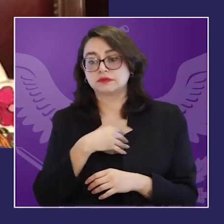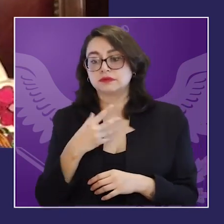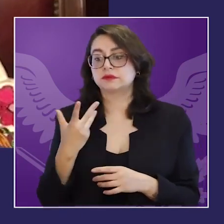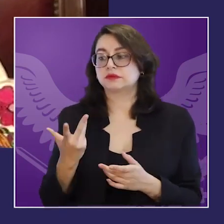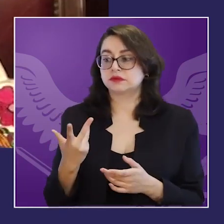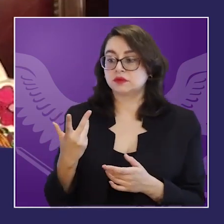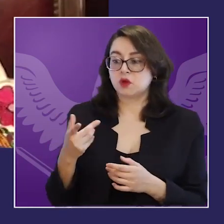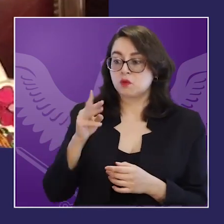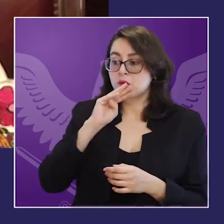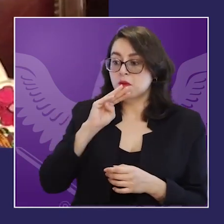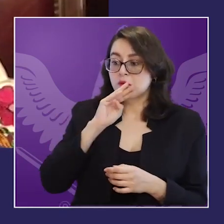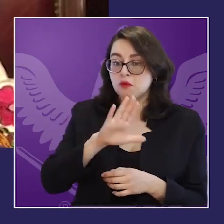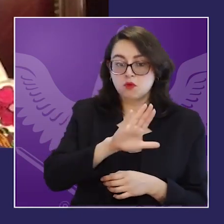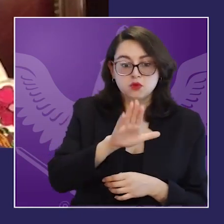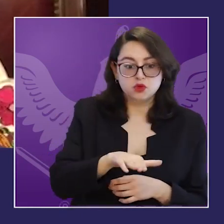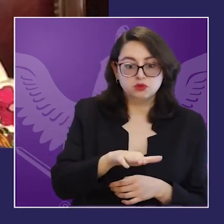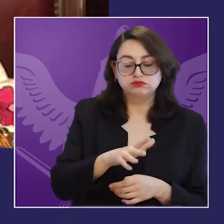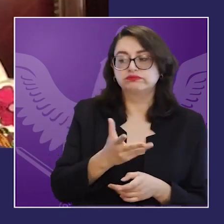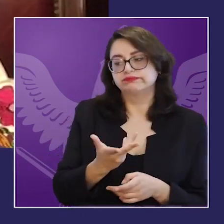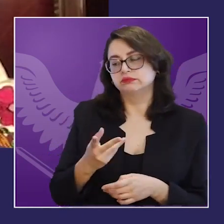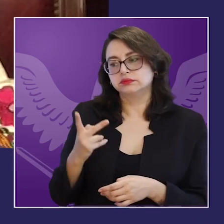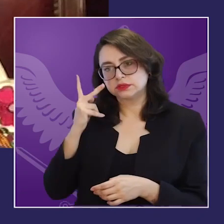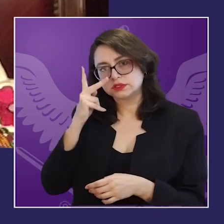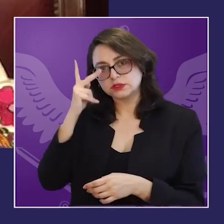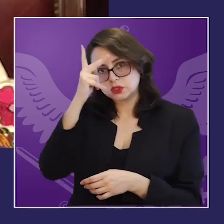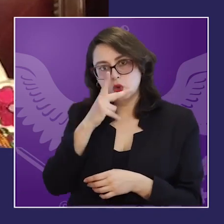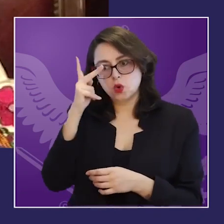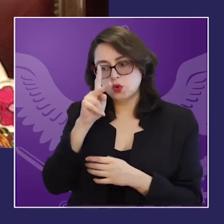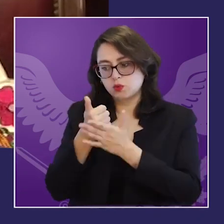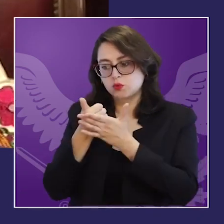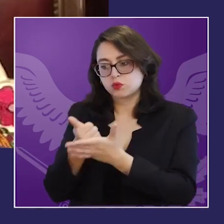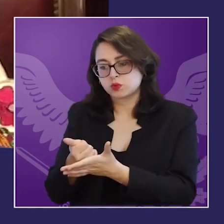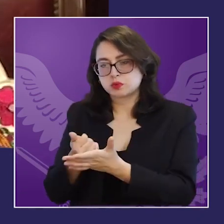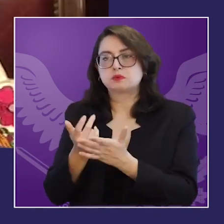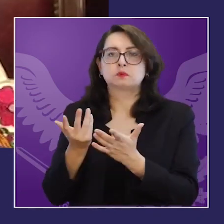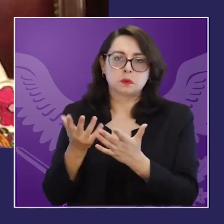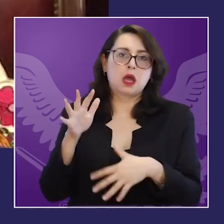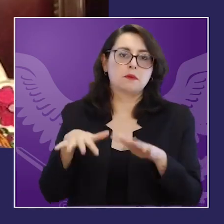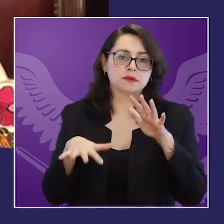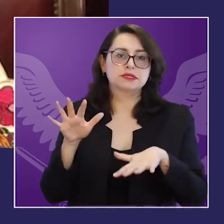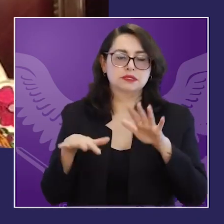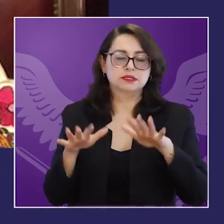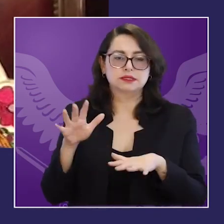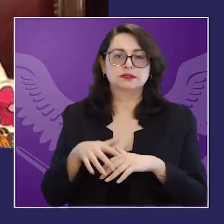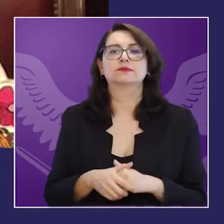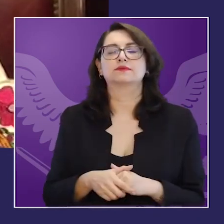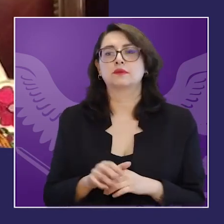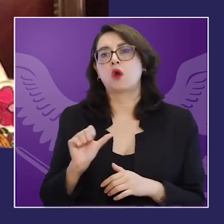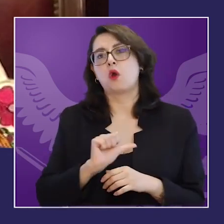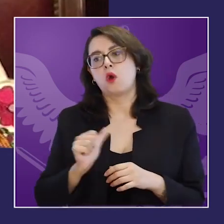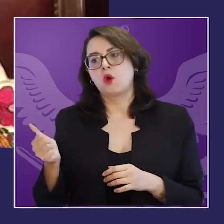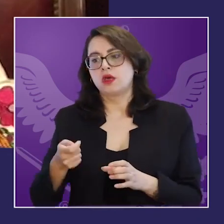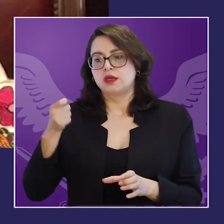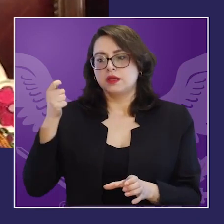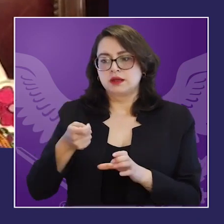de femicidio. Por otro lado, se tiene en cuenta, hay algunas sentencias interesantes que de